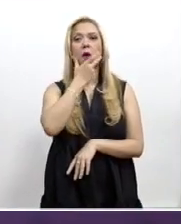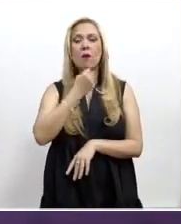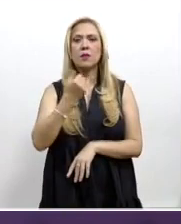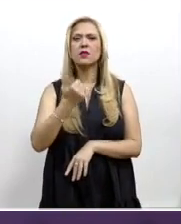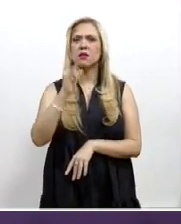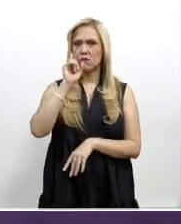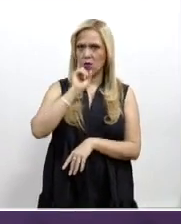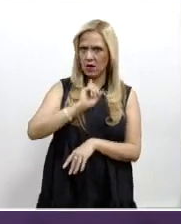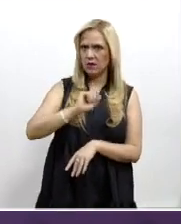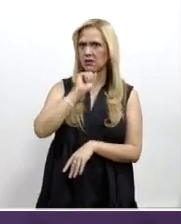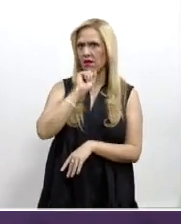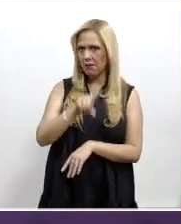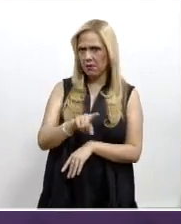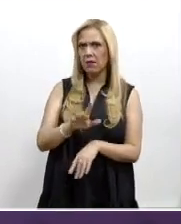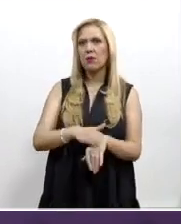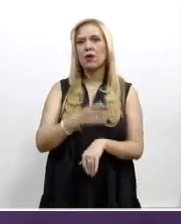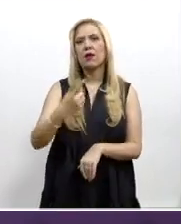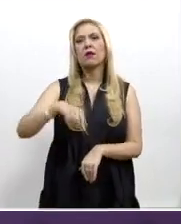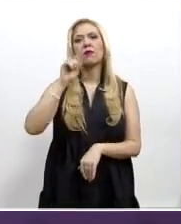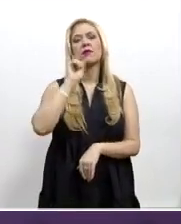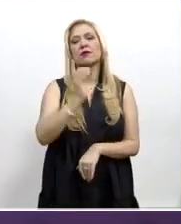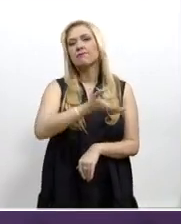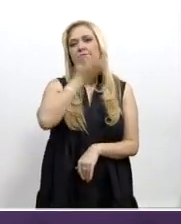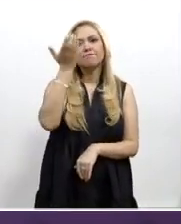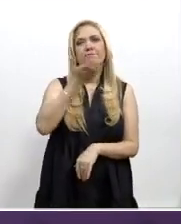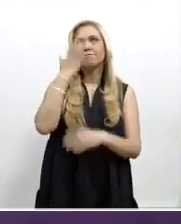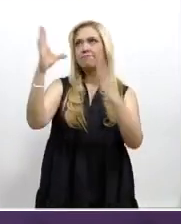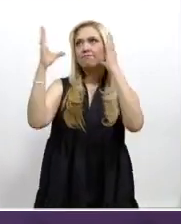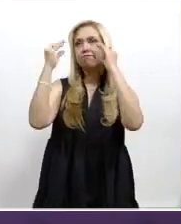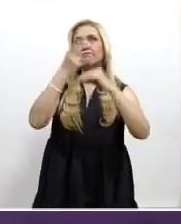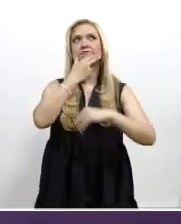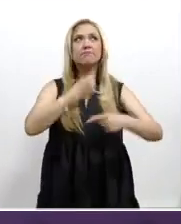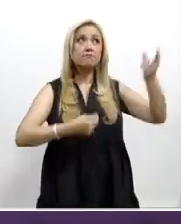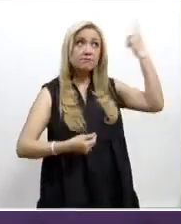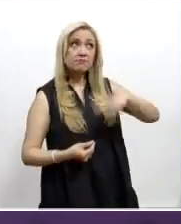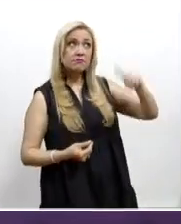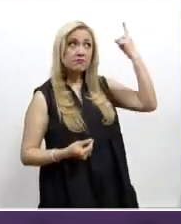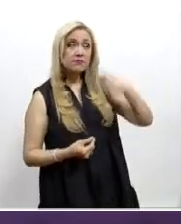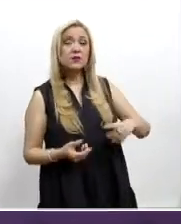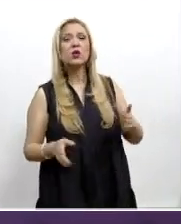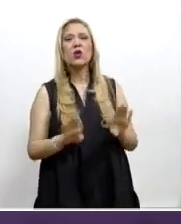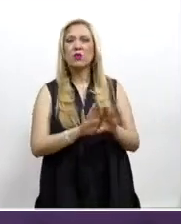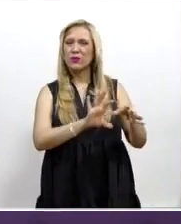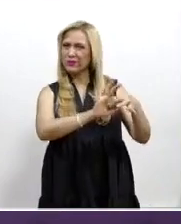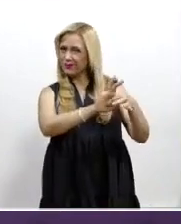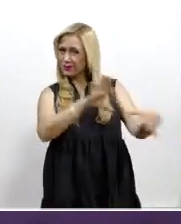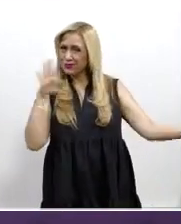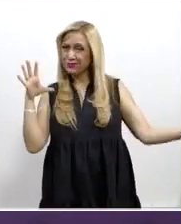las mujeres, ¿no? Porque hemos crecido con esos patrones y también cómo nos desprendemos de eso.